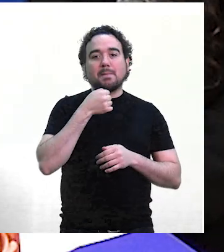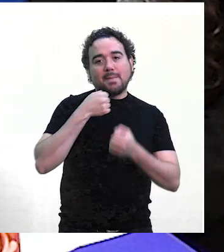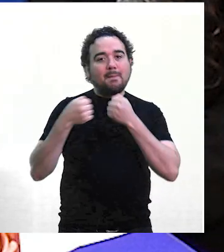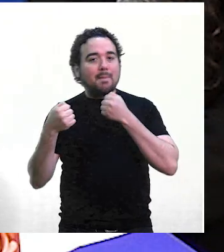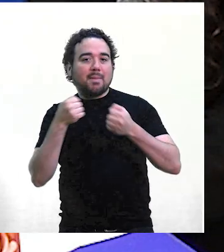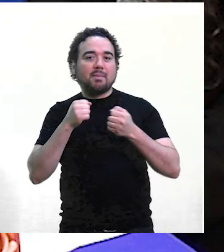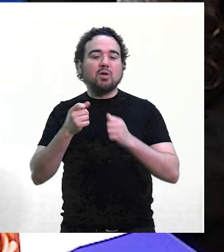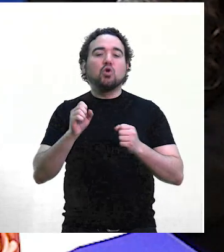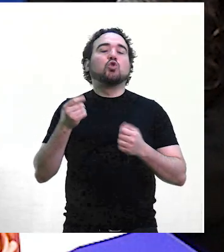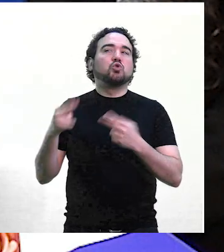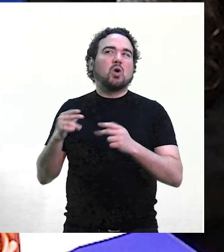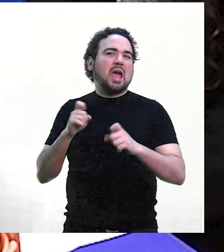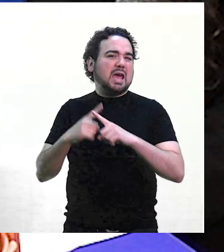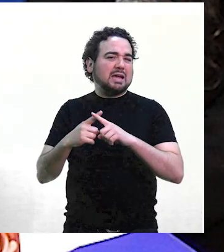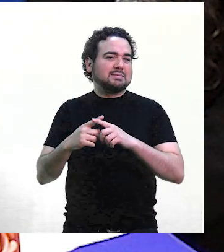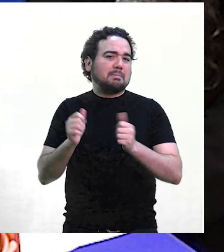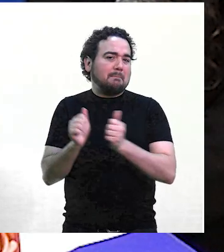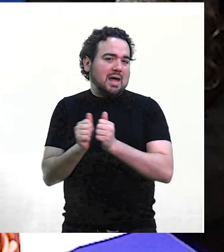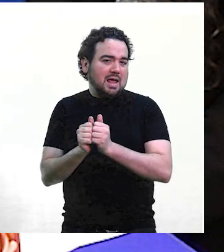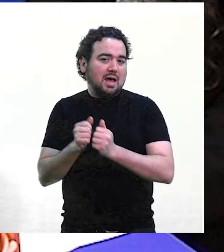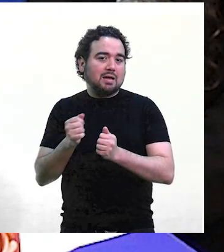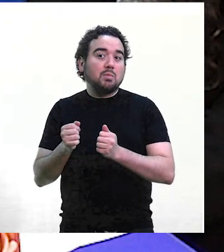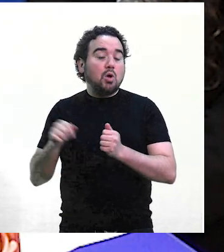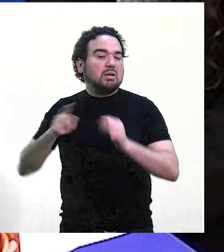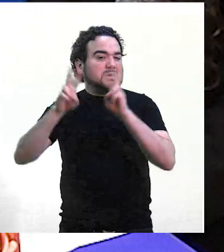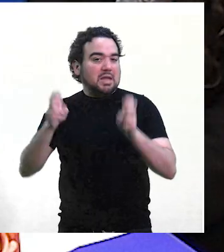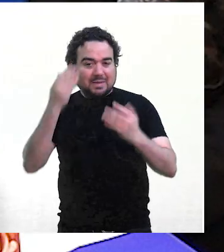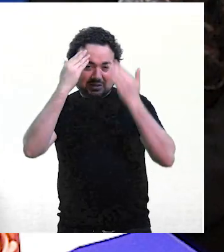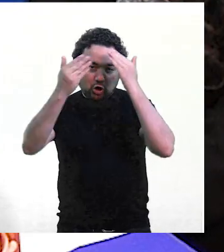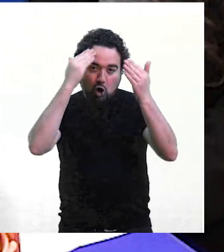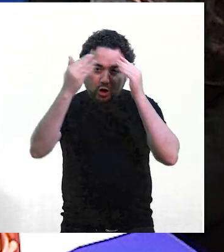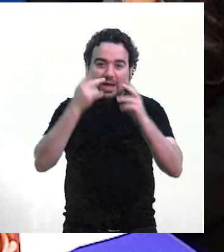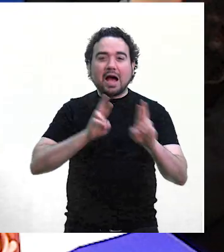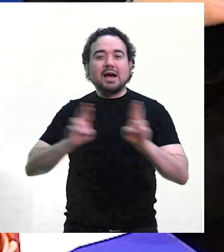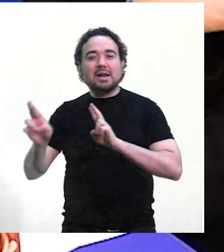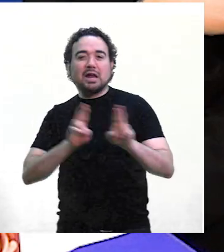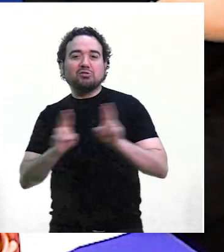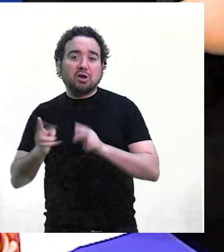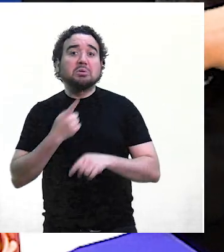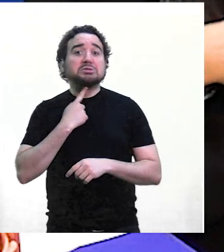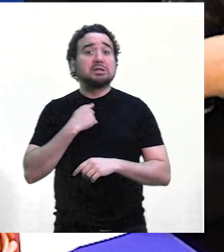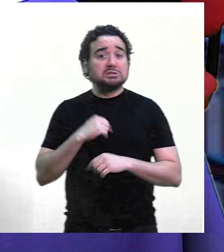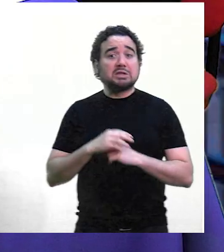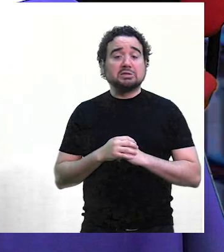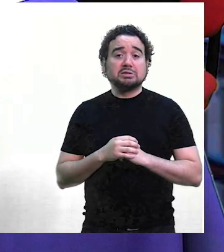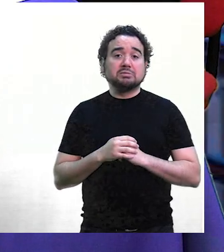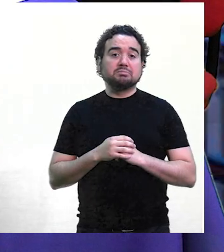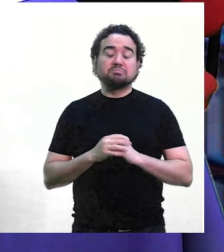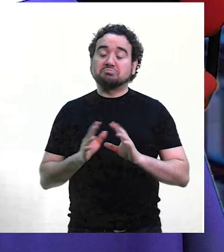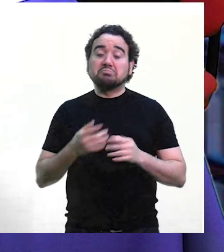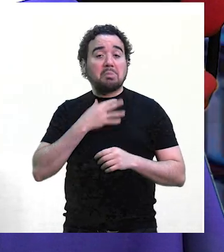eso era un podcast donde hablaban sobre psicología, sobre las relaciones interpersonales y bien interesante, a mí me gustó harto.